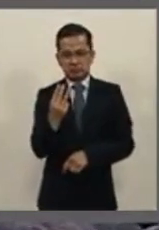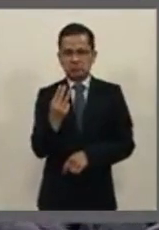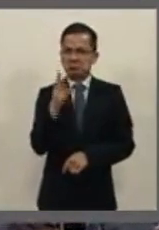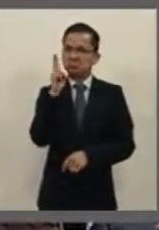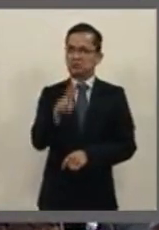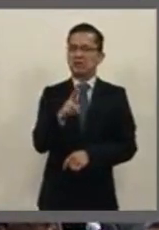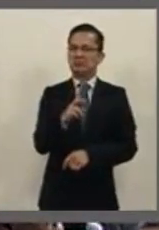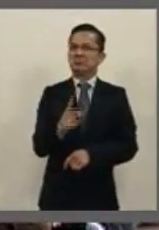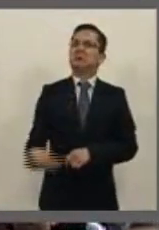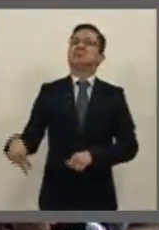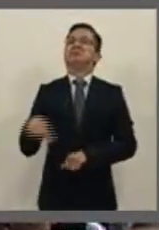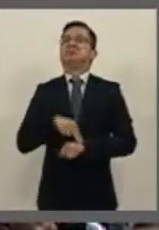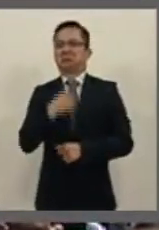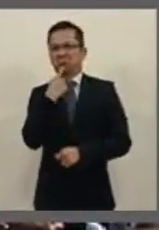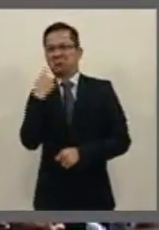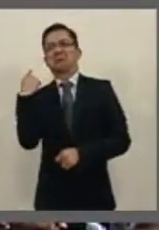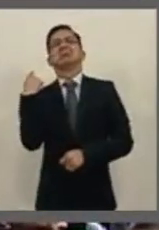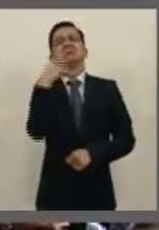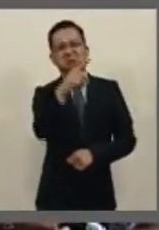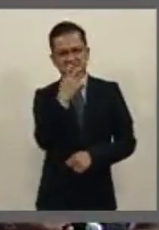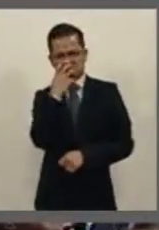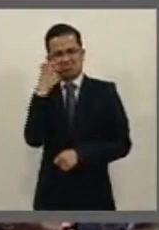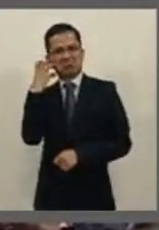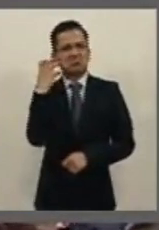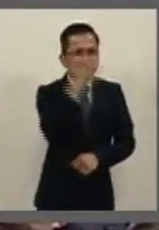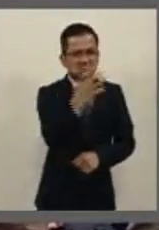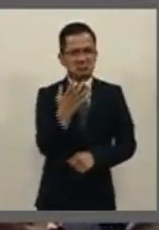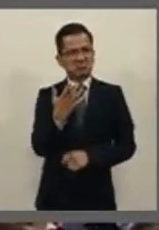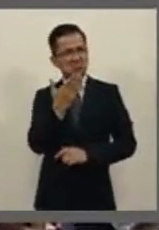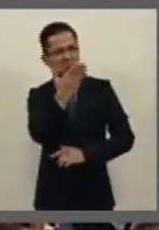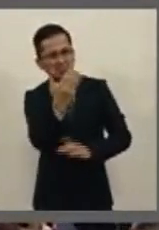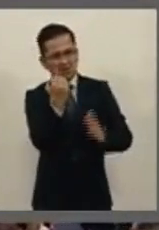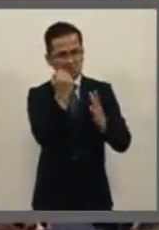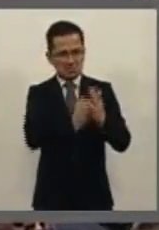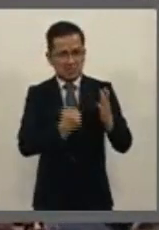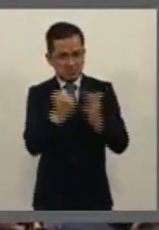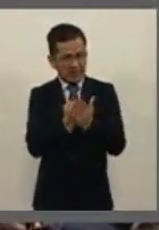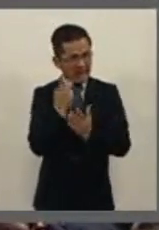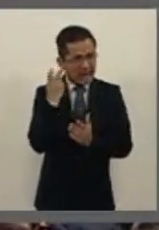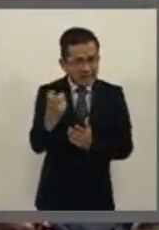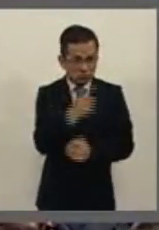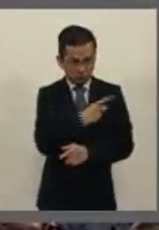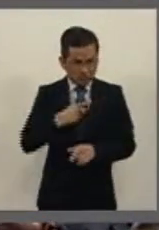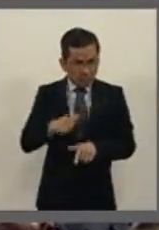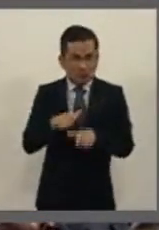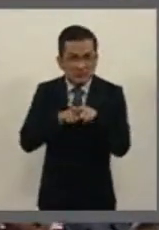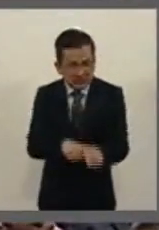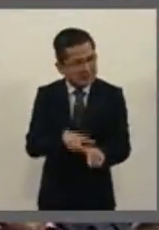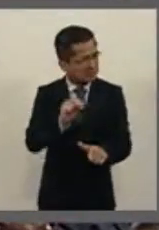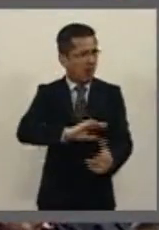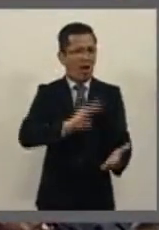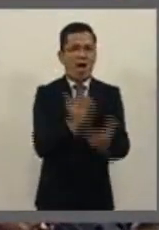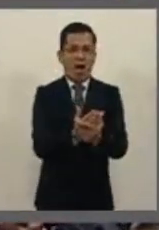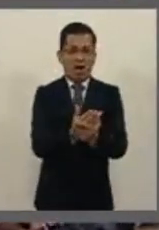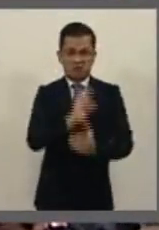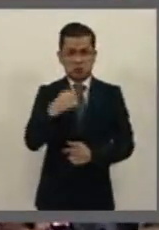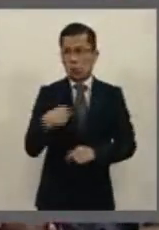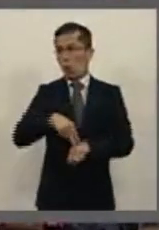venas para no levantarse, para no gritar, para no exigir que estas cosas no deben seguir sucediendo en nuestro